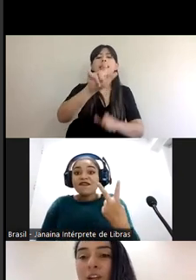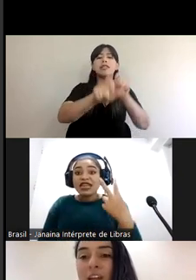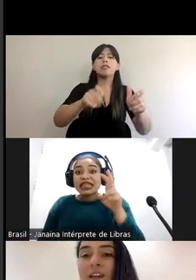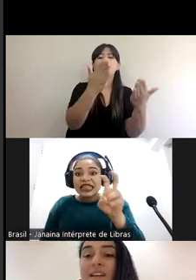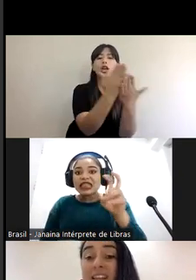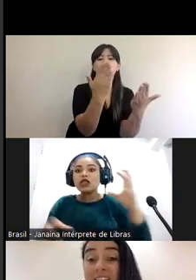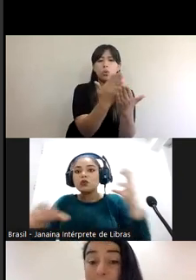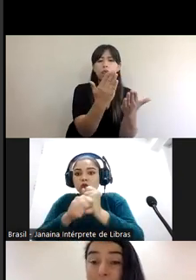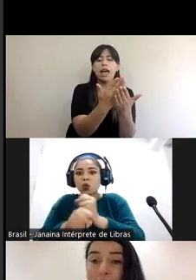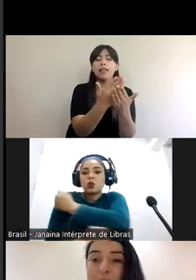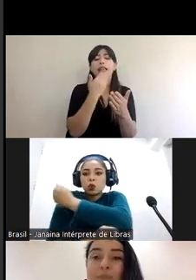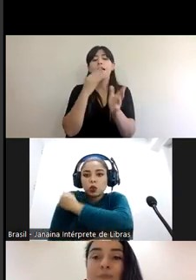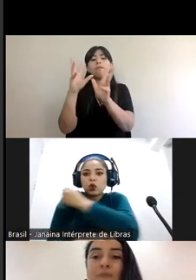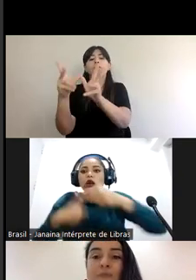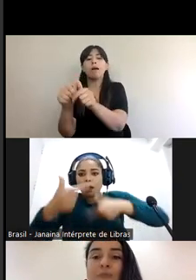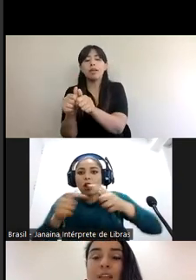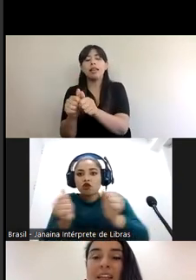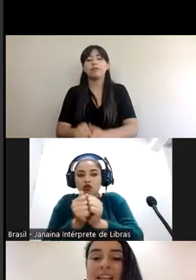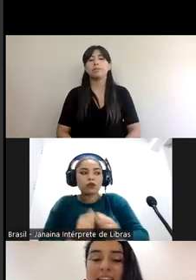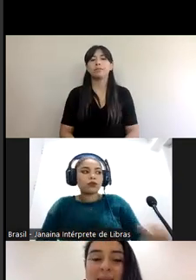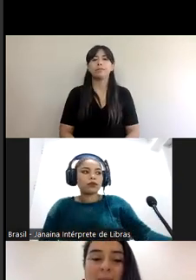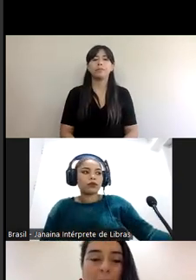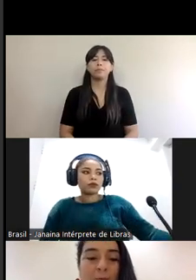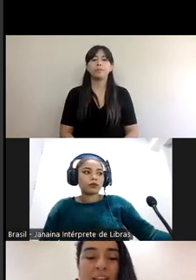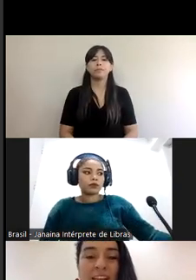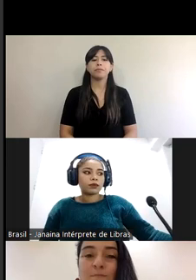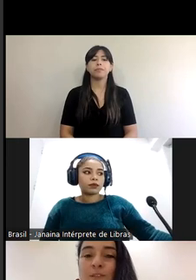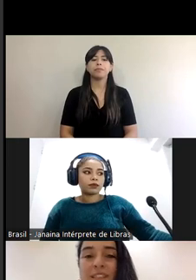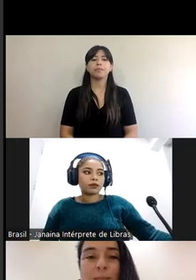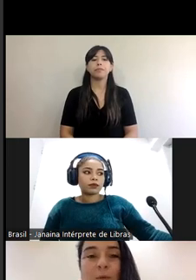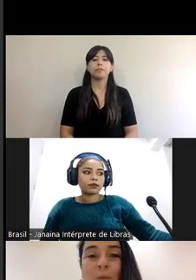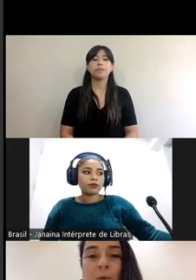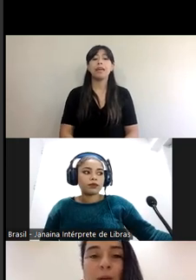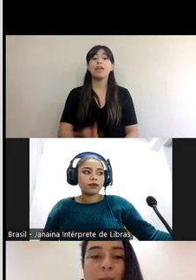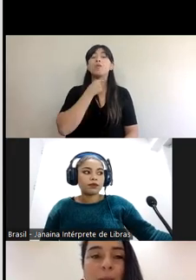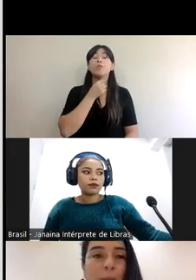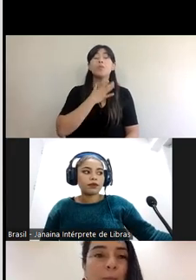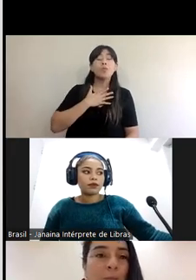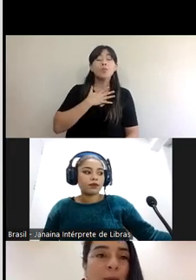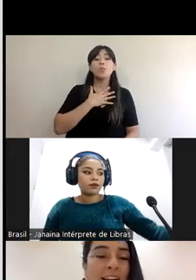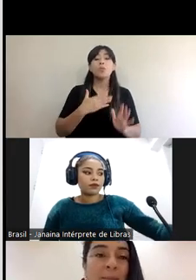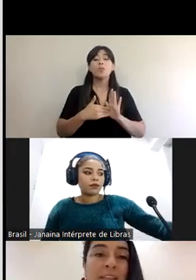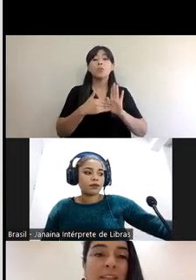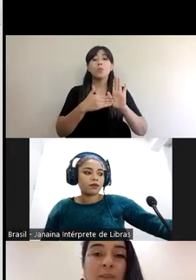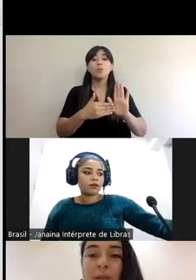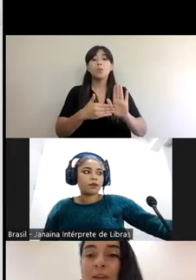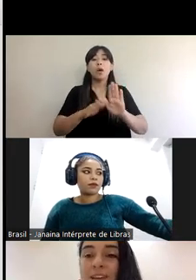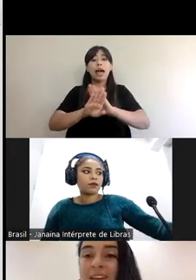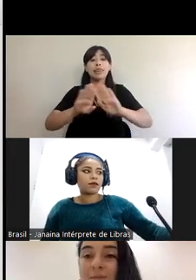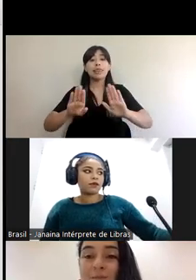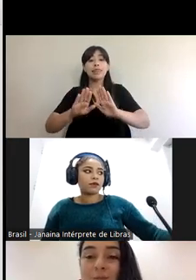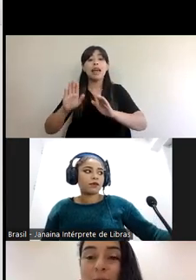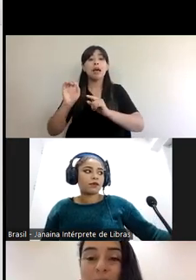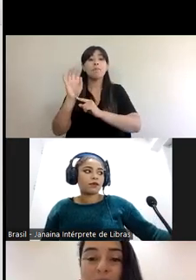los que trabajamos. Y me gustaría muchísimo poder parar esta presentación